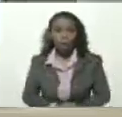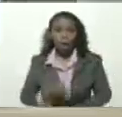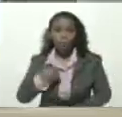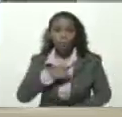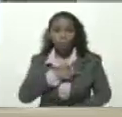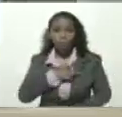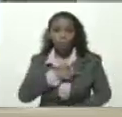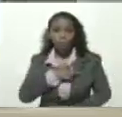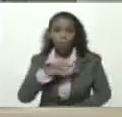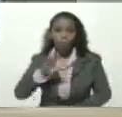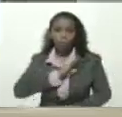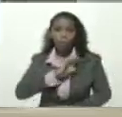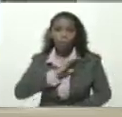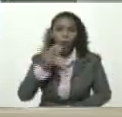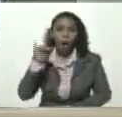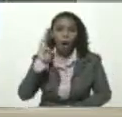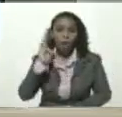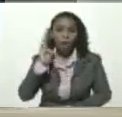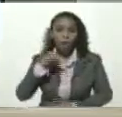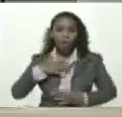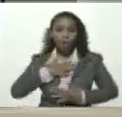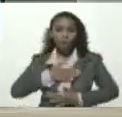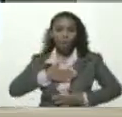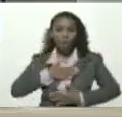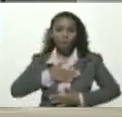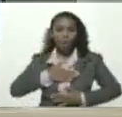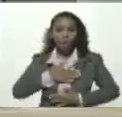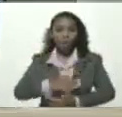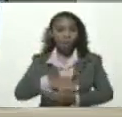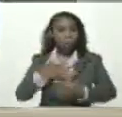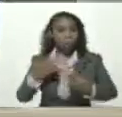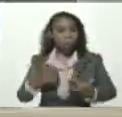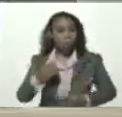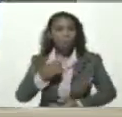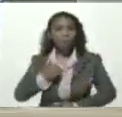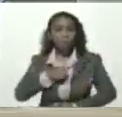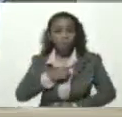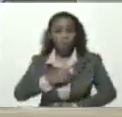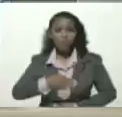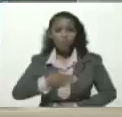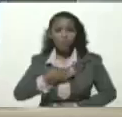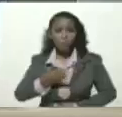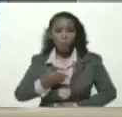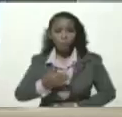Nosotros tenemos la satisfacción de que hemos podido